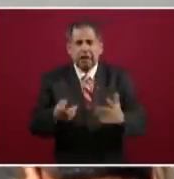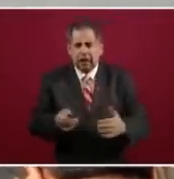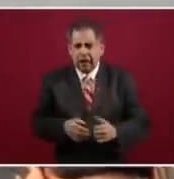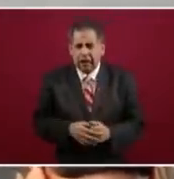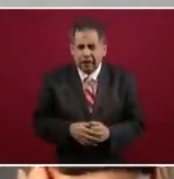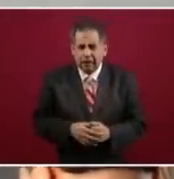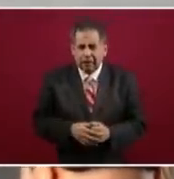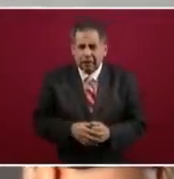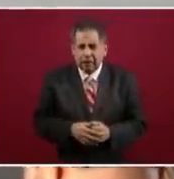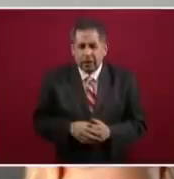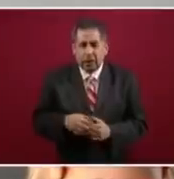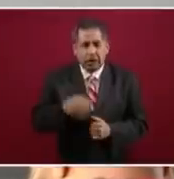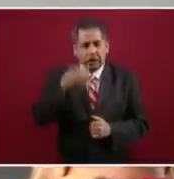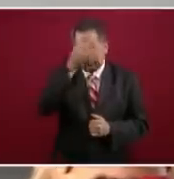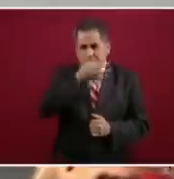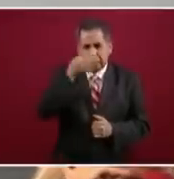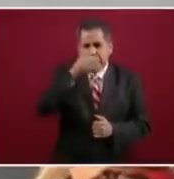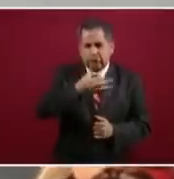y comulgan